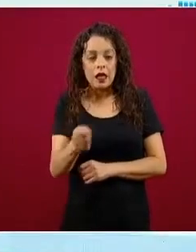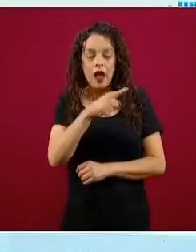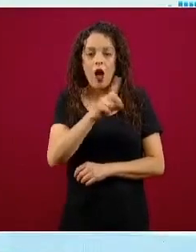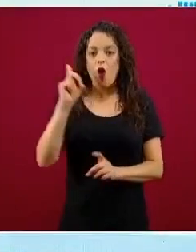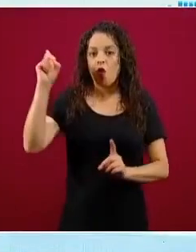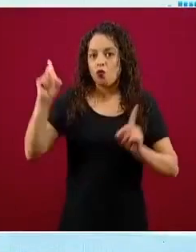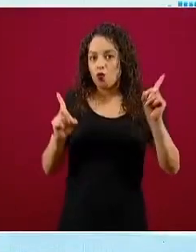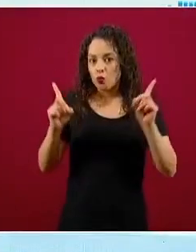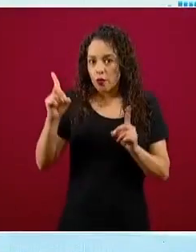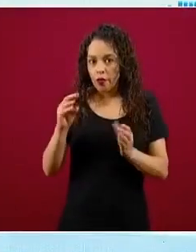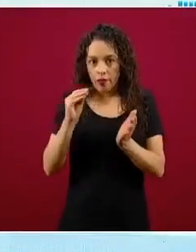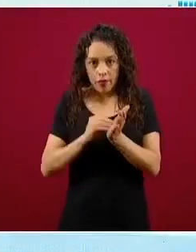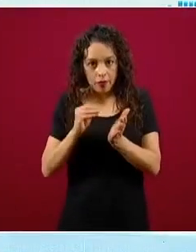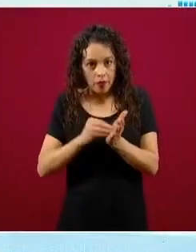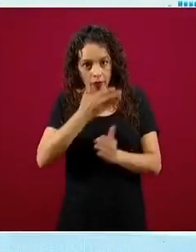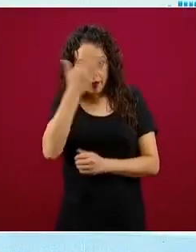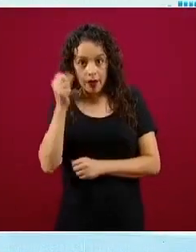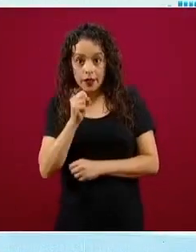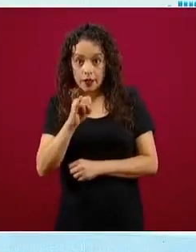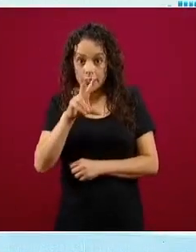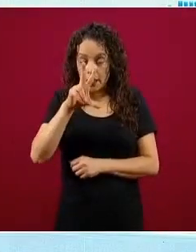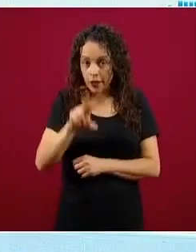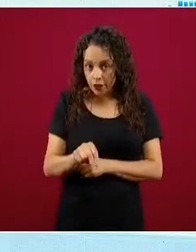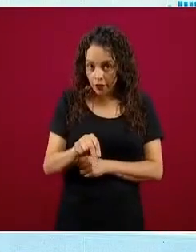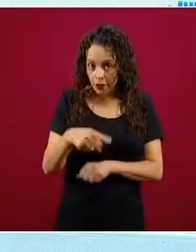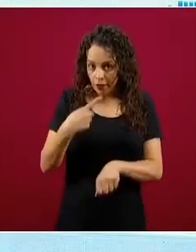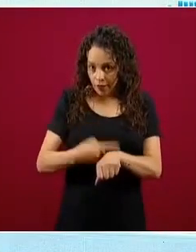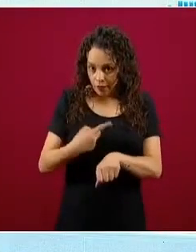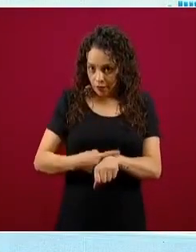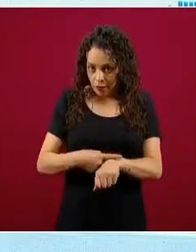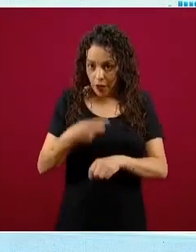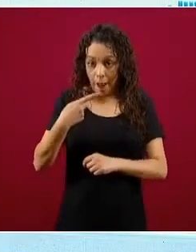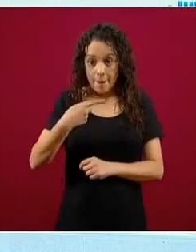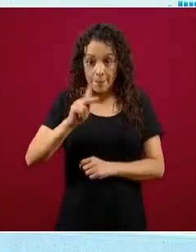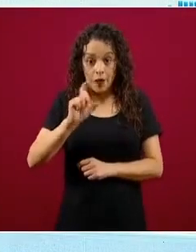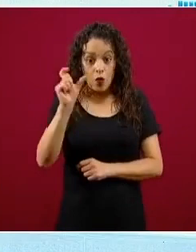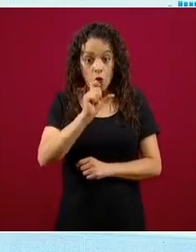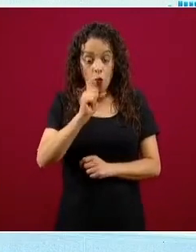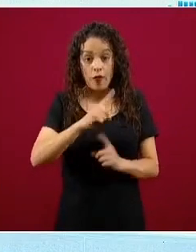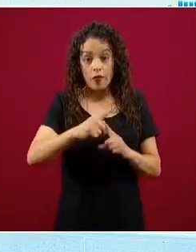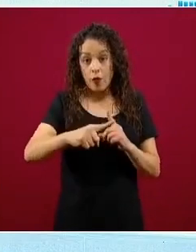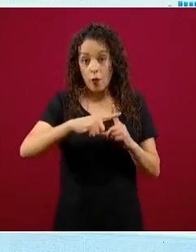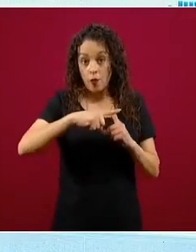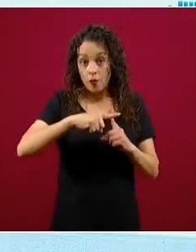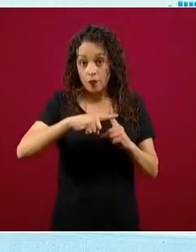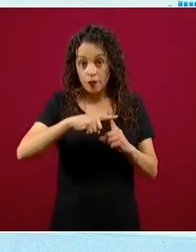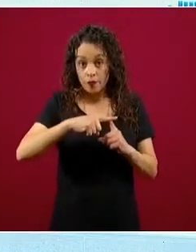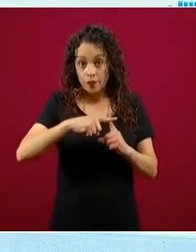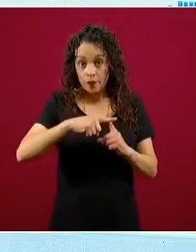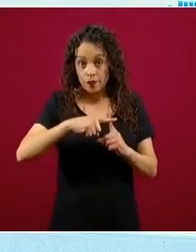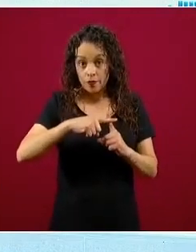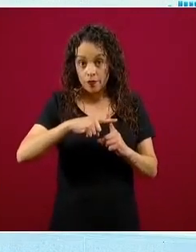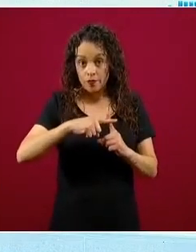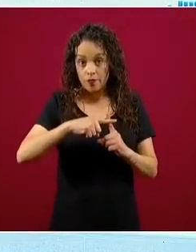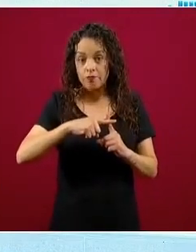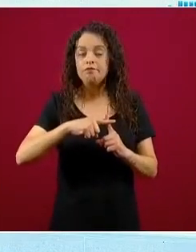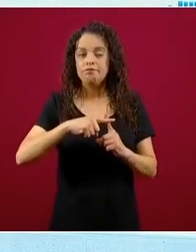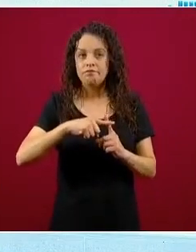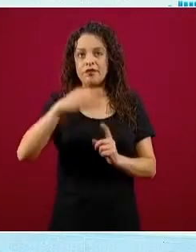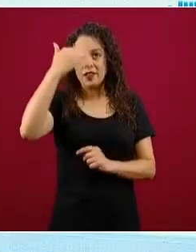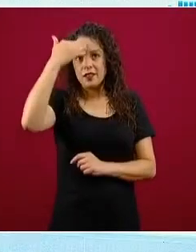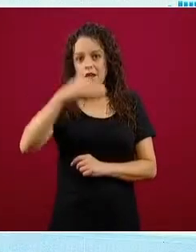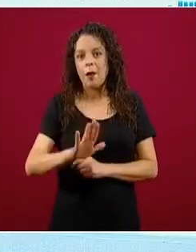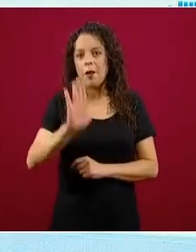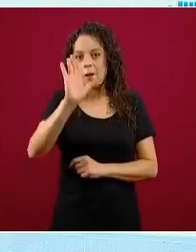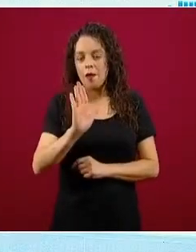que, de acuerdo al porcentaje de positividad, sabemos que resultarán confirmados. Es decir,